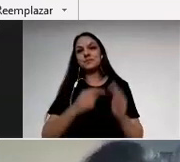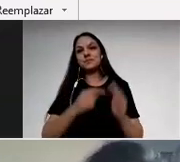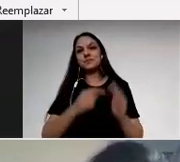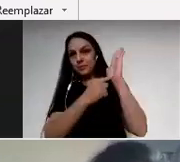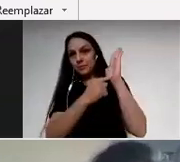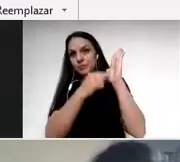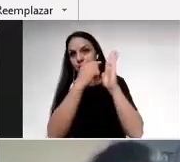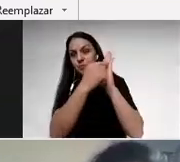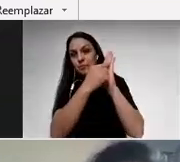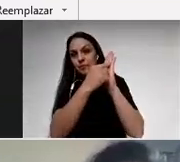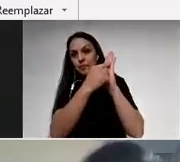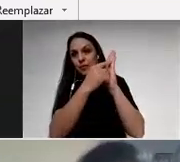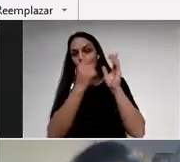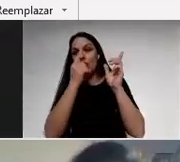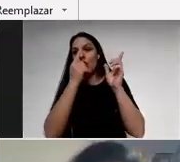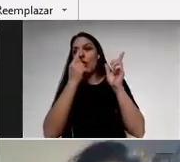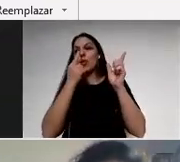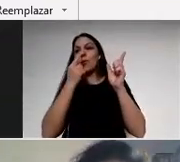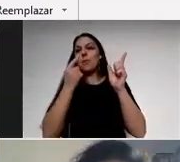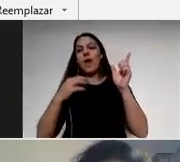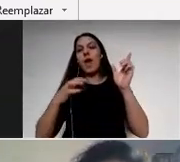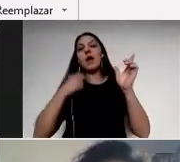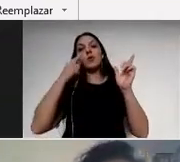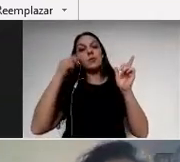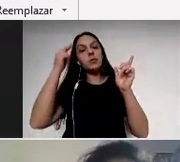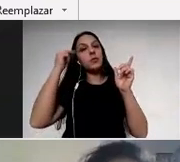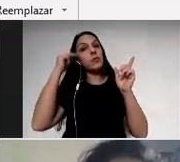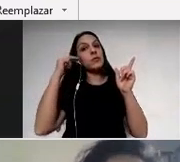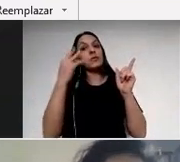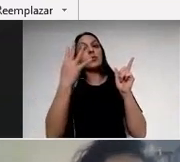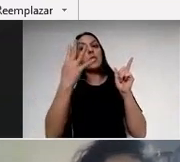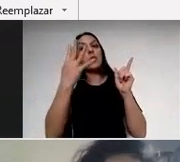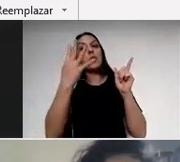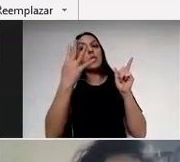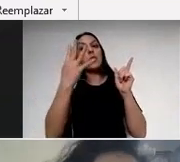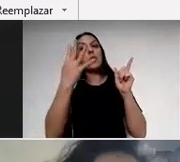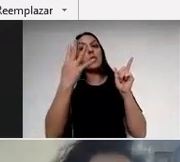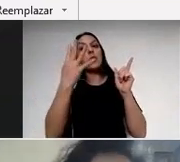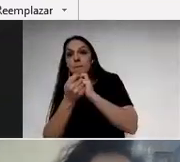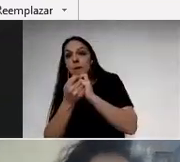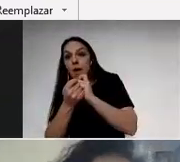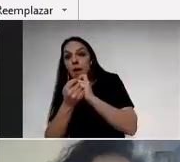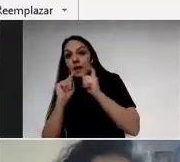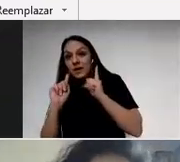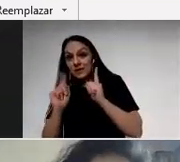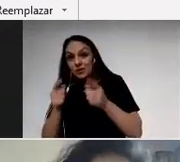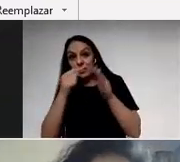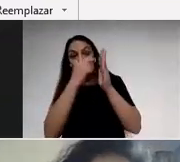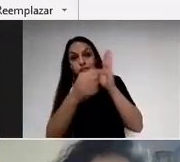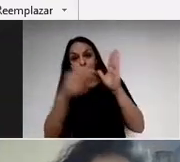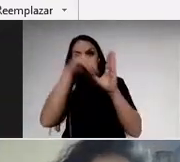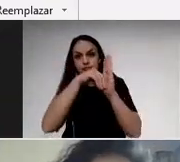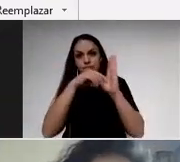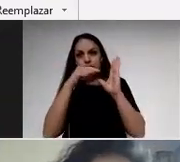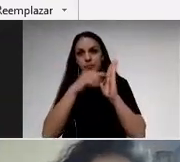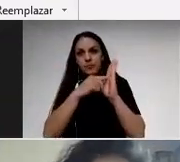partir de la reforma de 1994 tiene dos subsistemas, el articulado constitucional propio y las